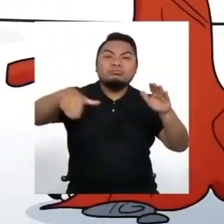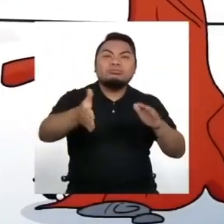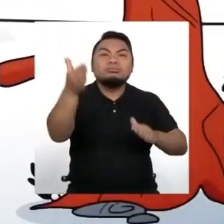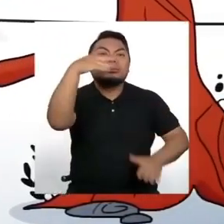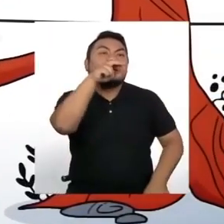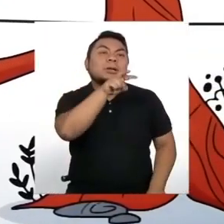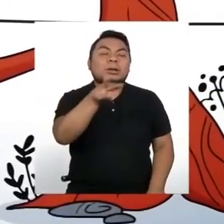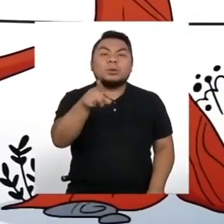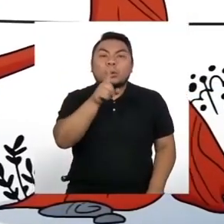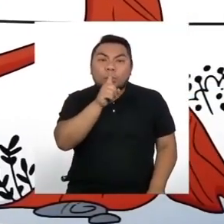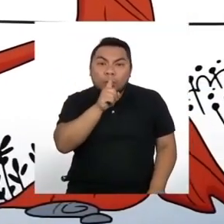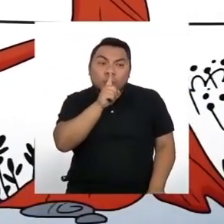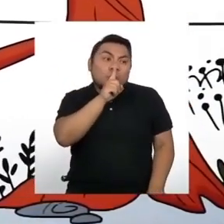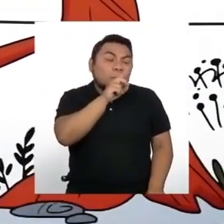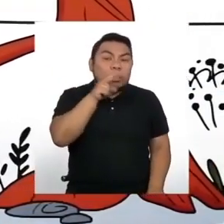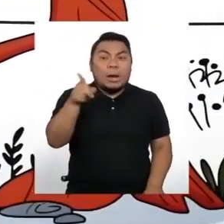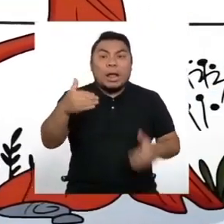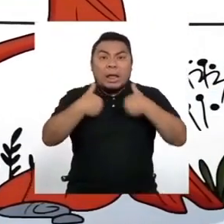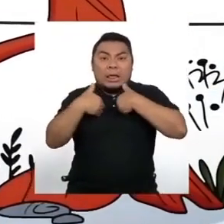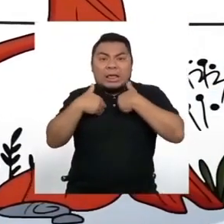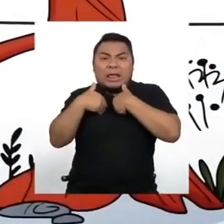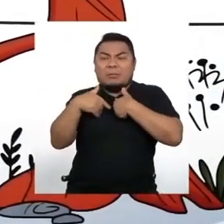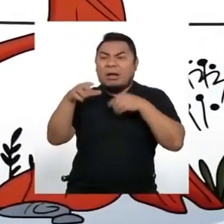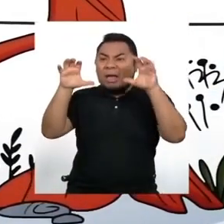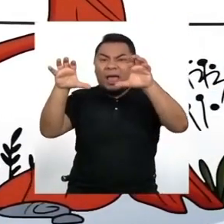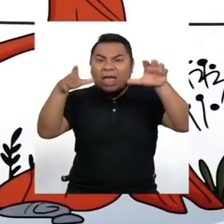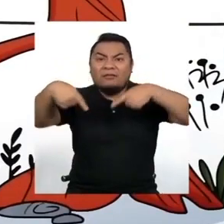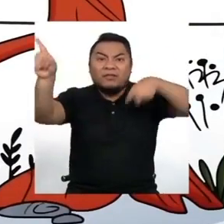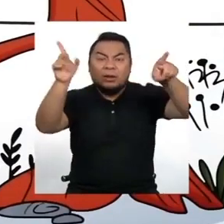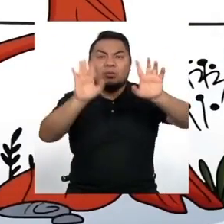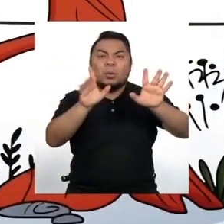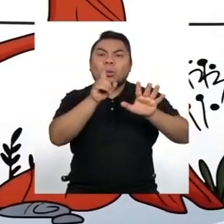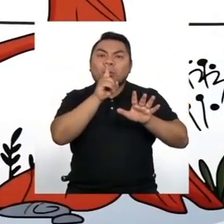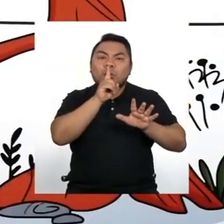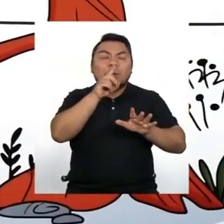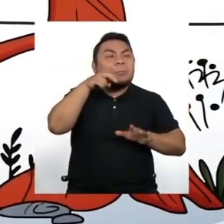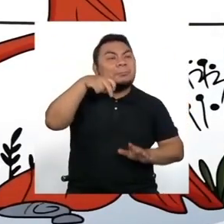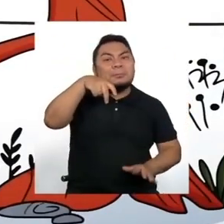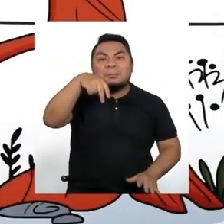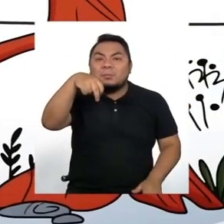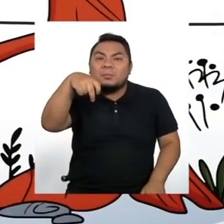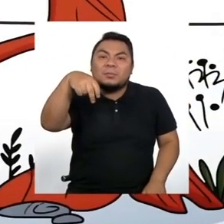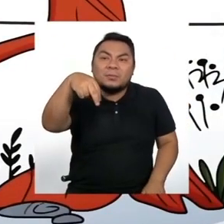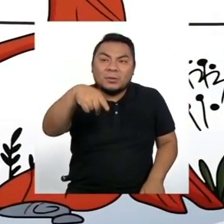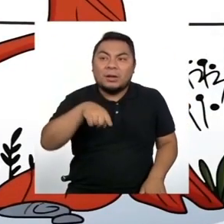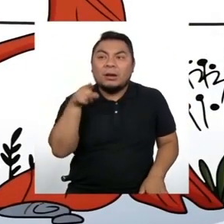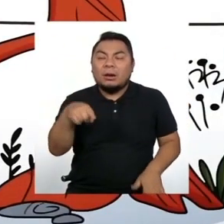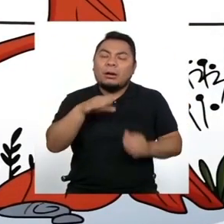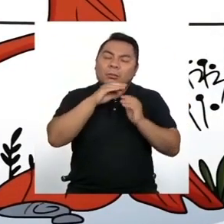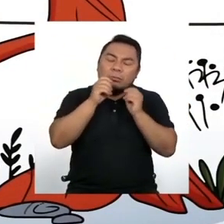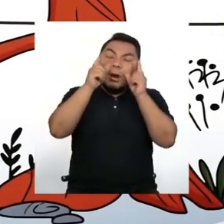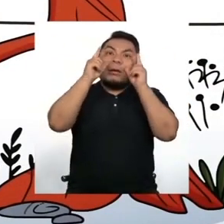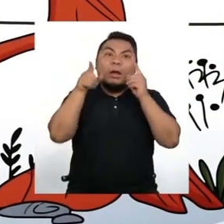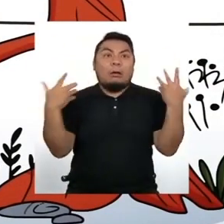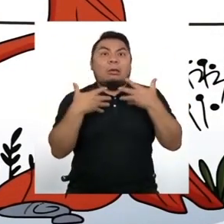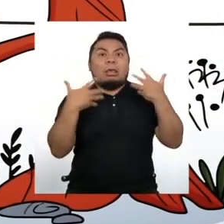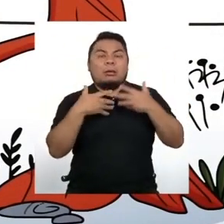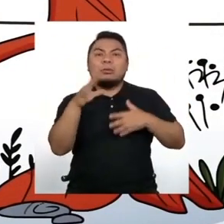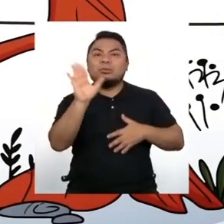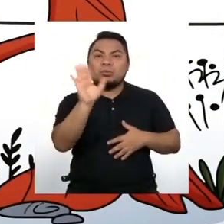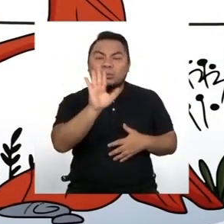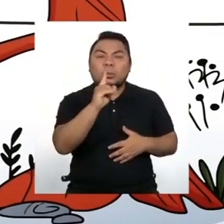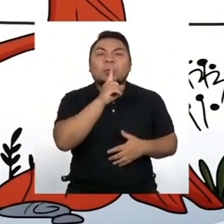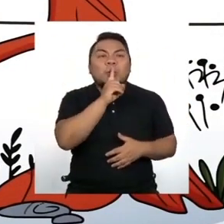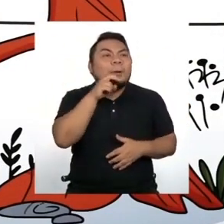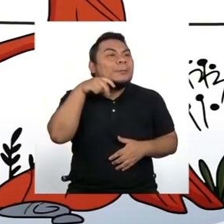ensayo. ¿Al ensayo de qué? ¿Y por qué tienes esa regla en la mano? Es que mamá me ha dicho que para salir a la calle